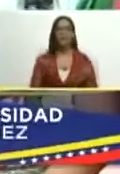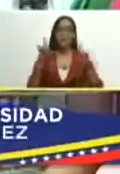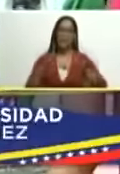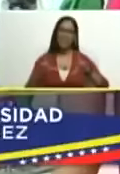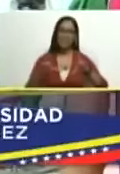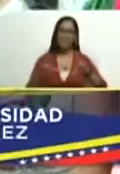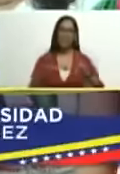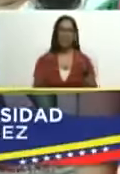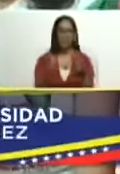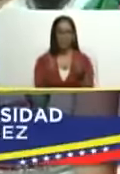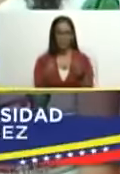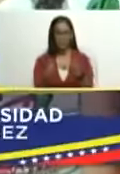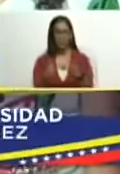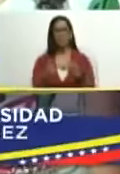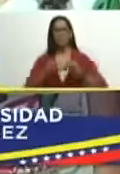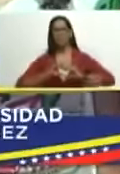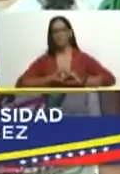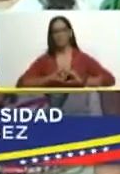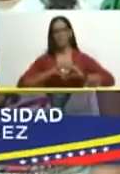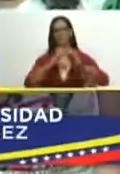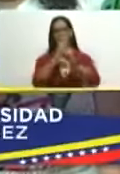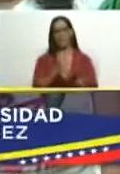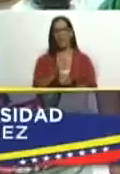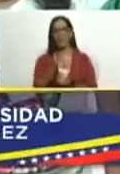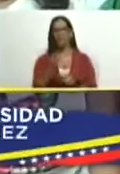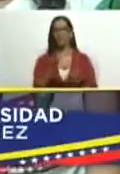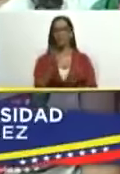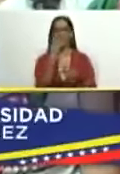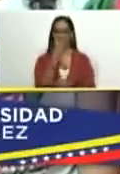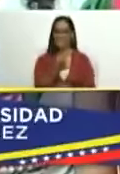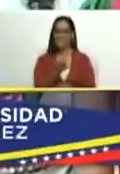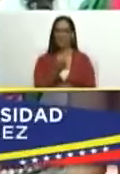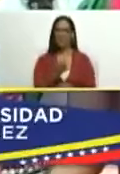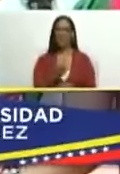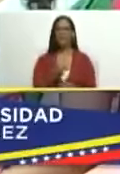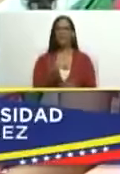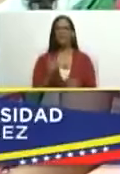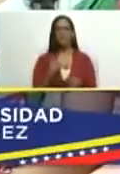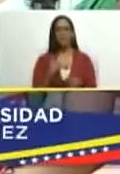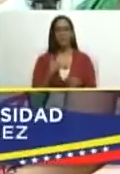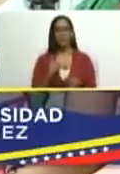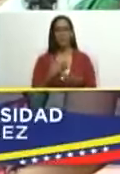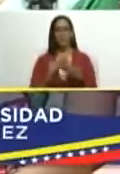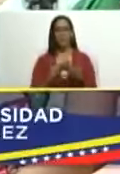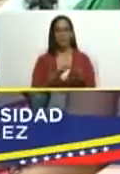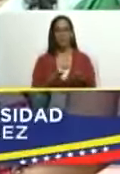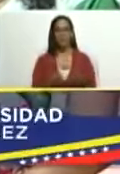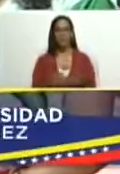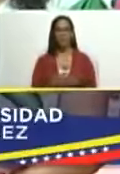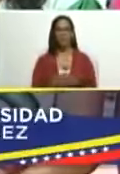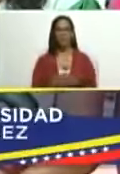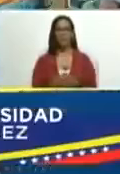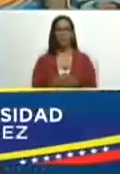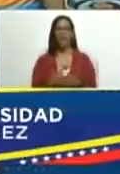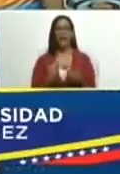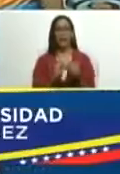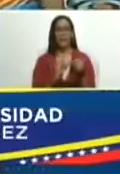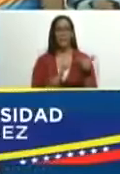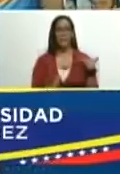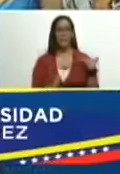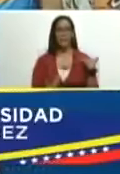le aprecia mucho y que esperamos pronto su visita. Yo voy a dejar con usted, presidente, a la